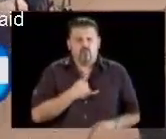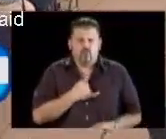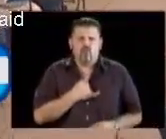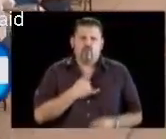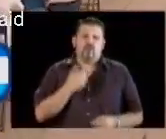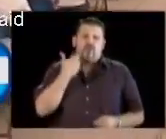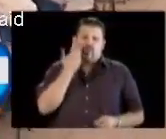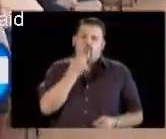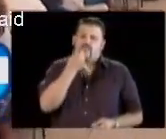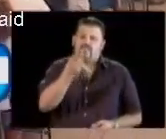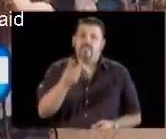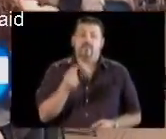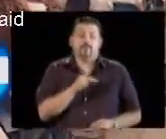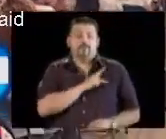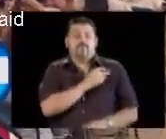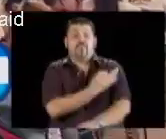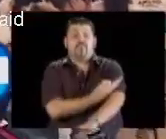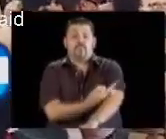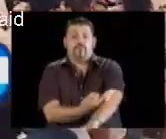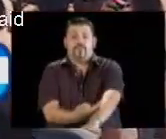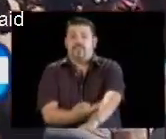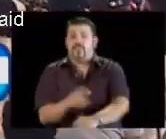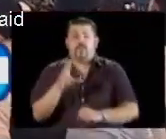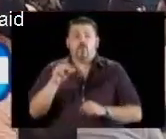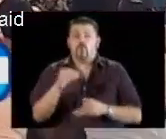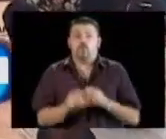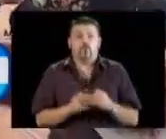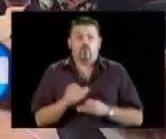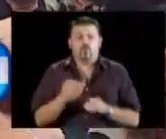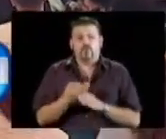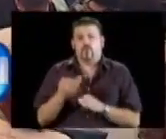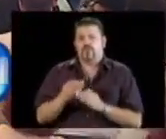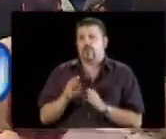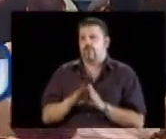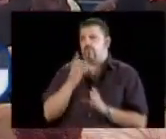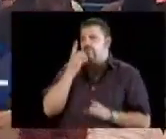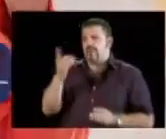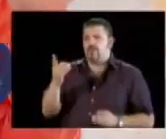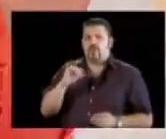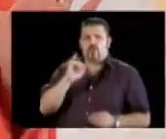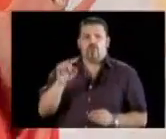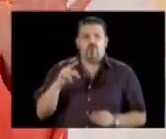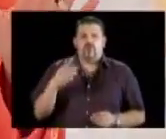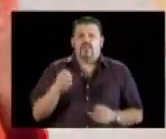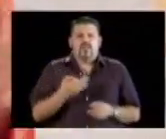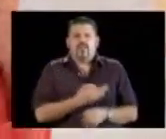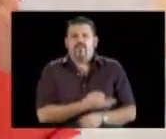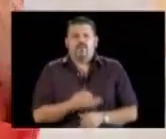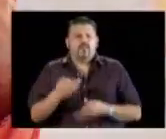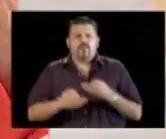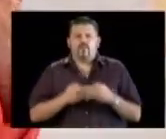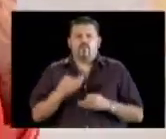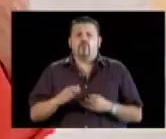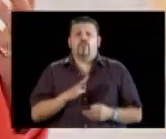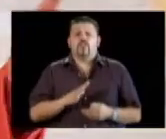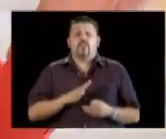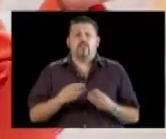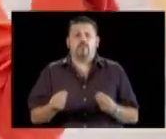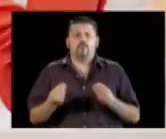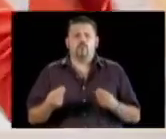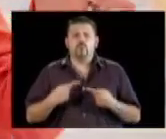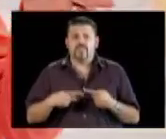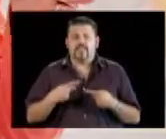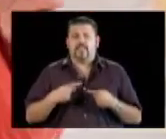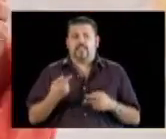mi familia, cuando menos, no todos, porque como bien dice Jorge, hasta en la familia están los escépticos, pero hay mucha gente ya de mi familia que